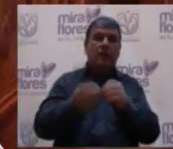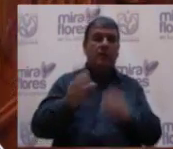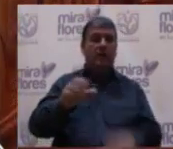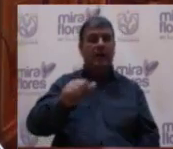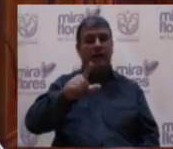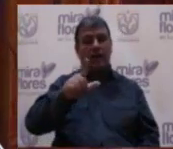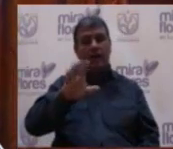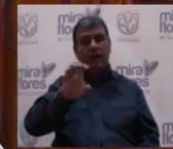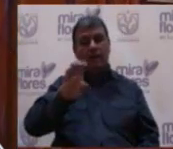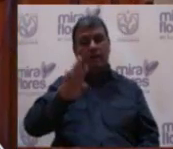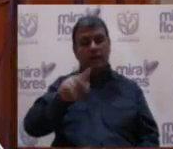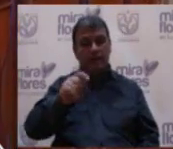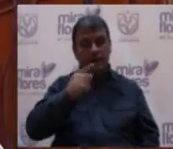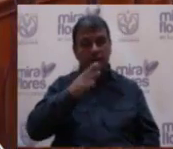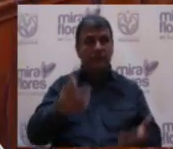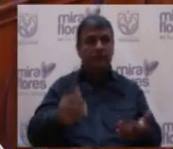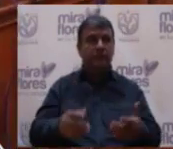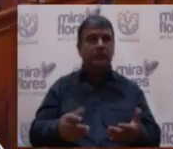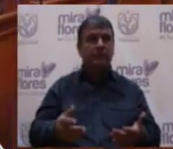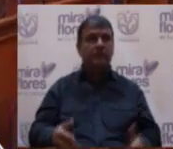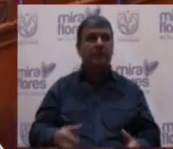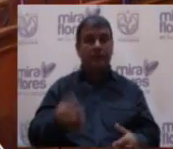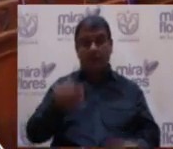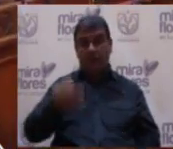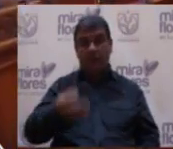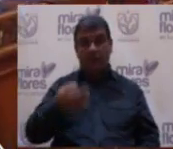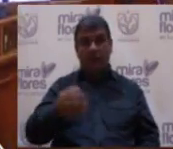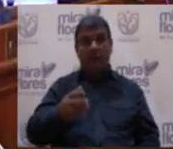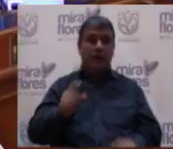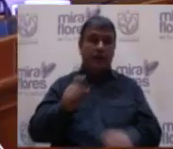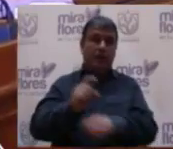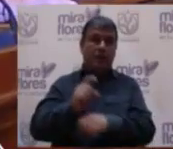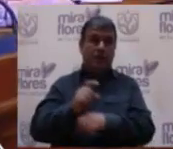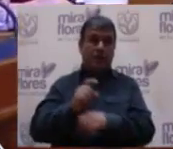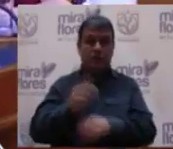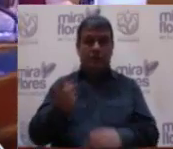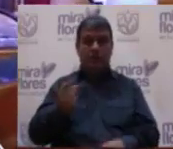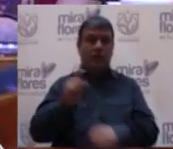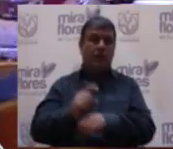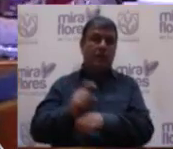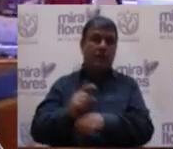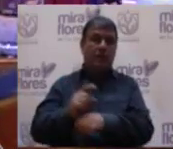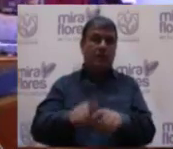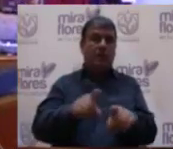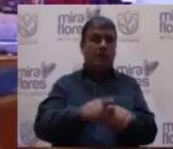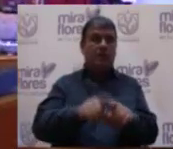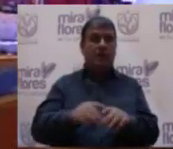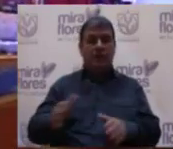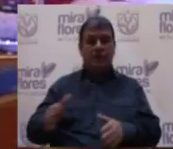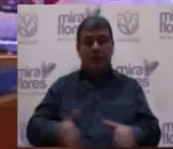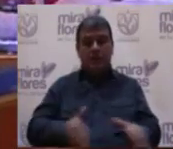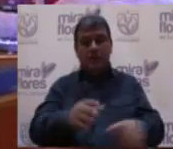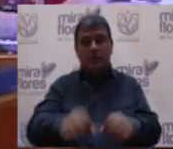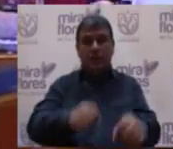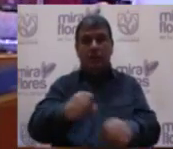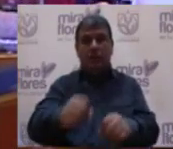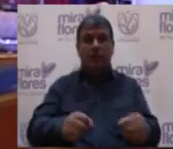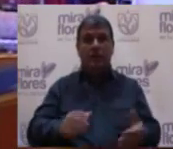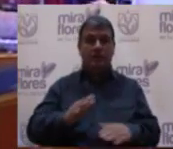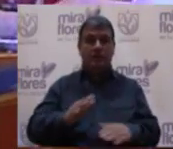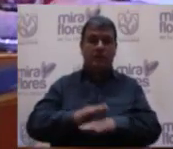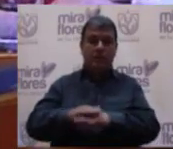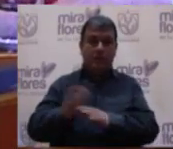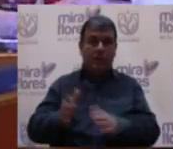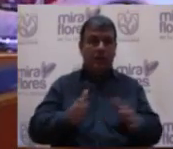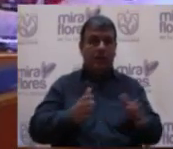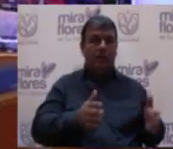y Patricia, efectivamente hay que educar, pero no solamente educar, sino que hay que hacer ciclovías planificadas,